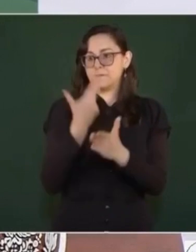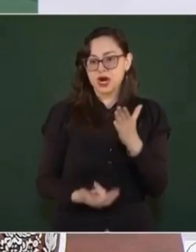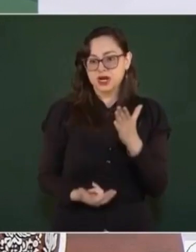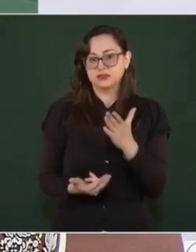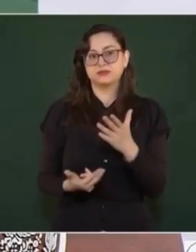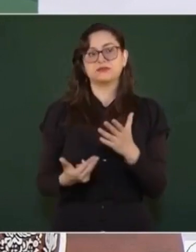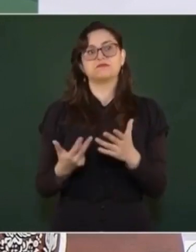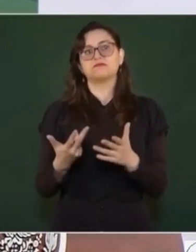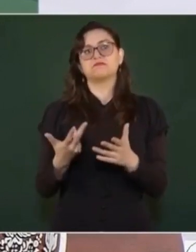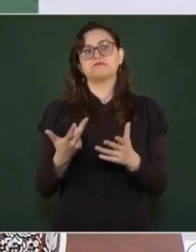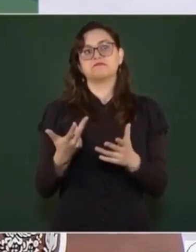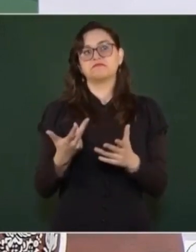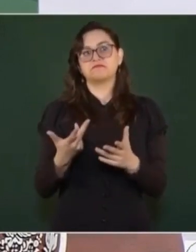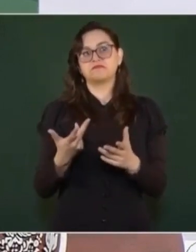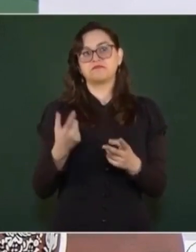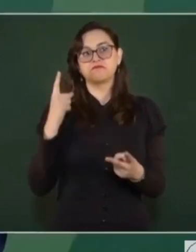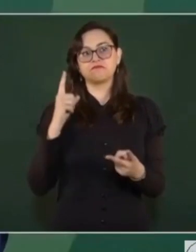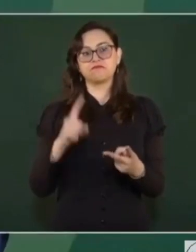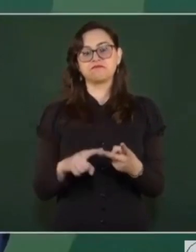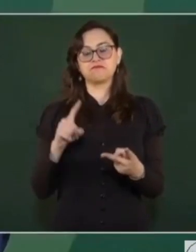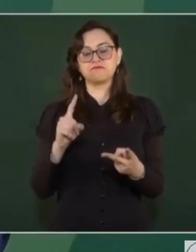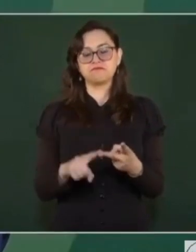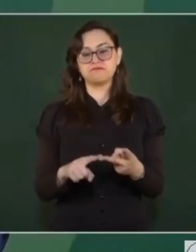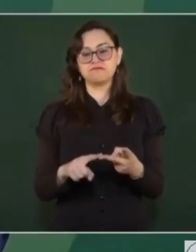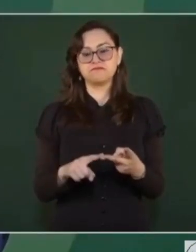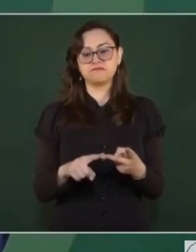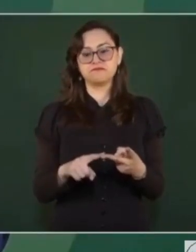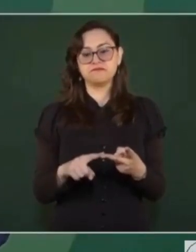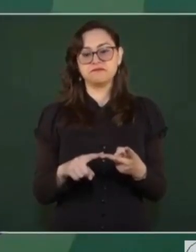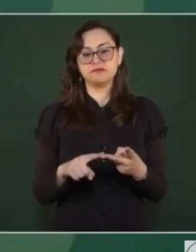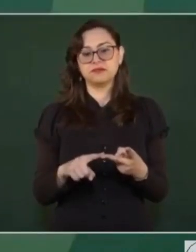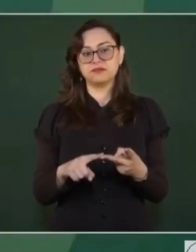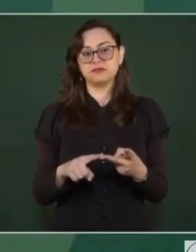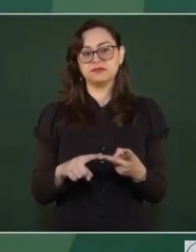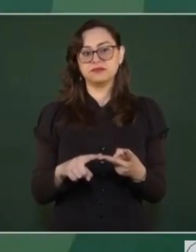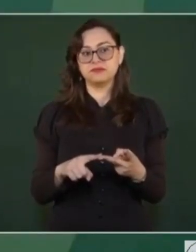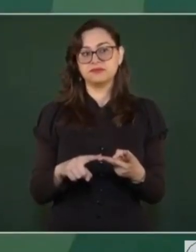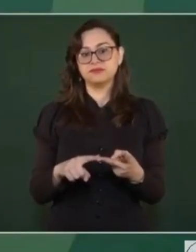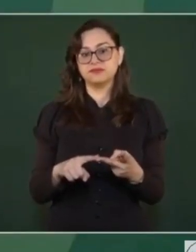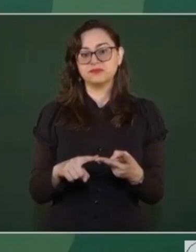un gobierno, como lo dijimos en su momento,